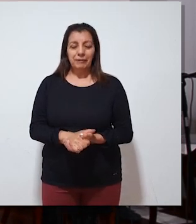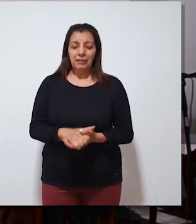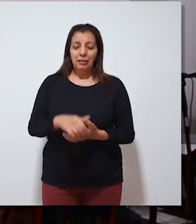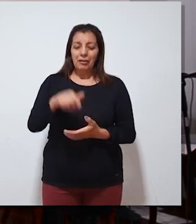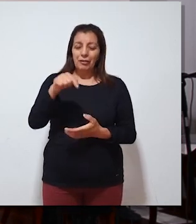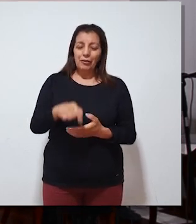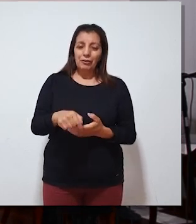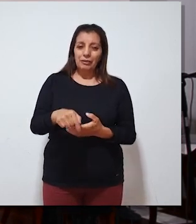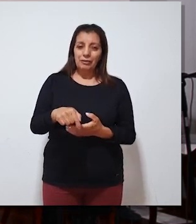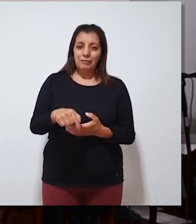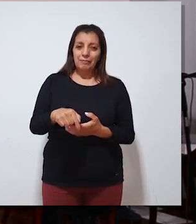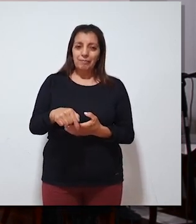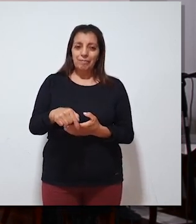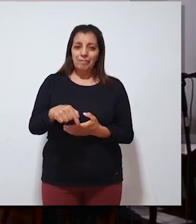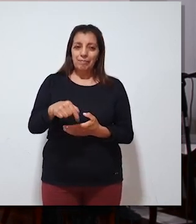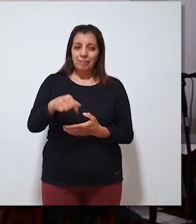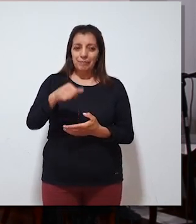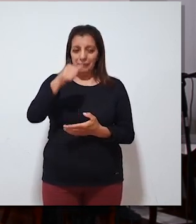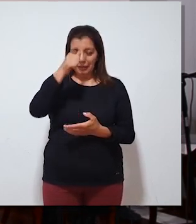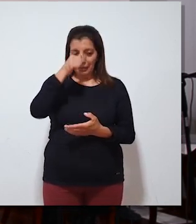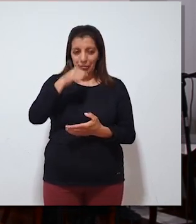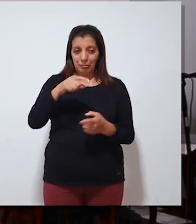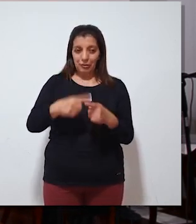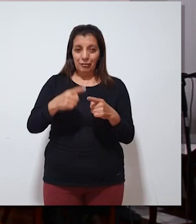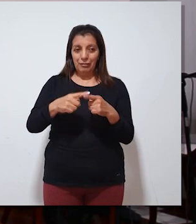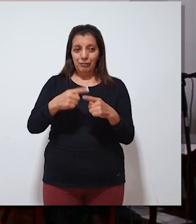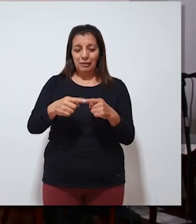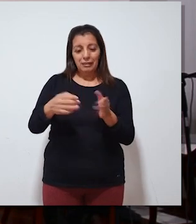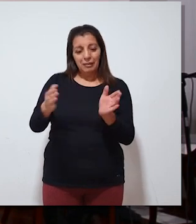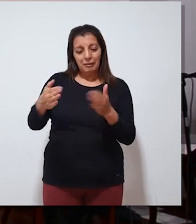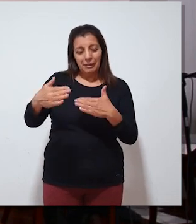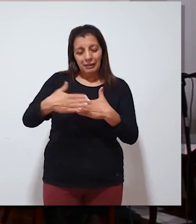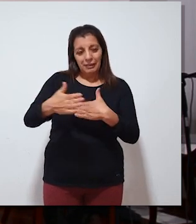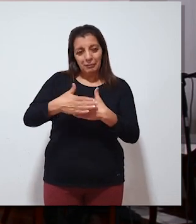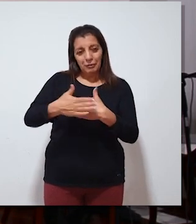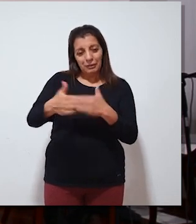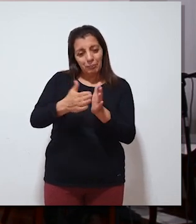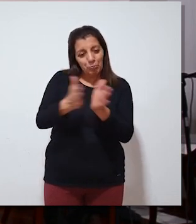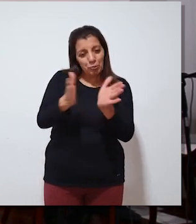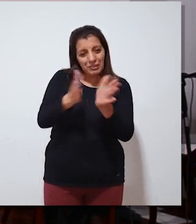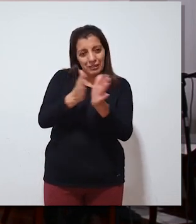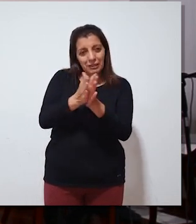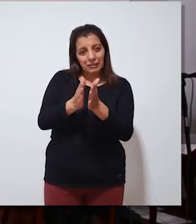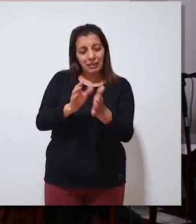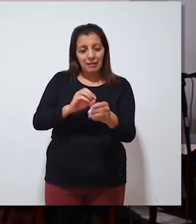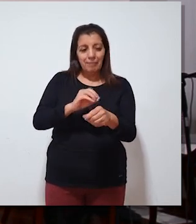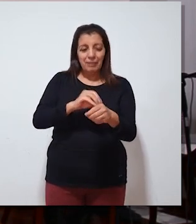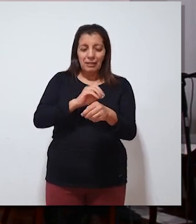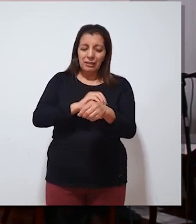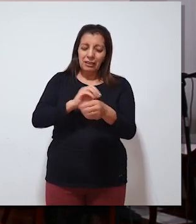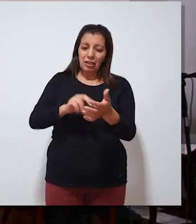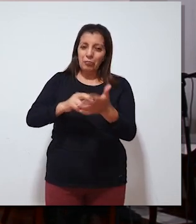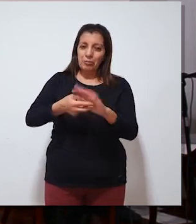y comunión en este tiempo de la humanidad y de la Iglesia. Al comenzar nuestra